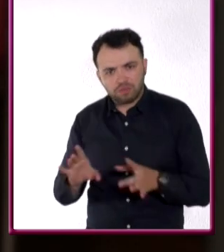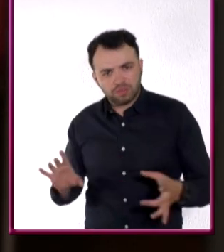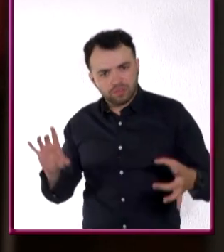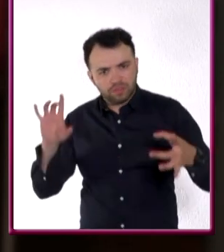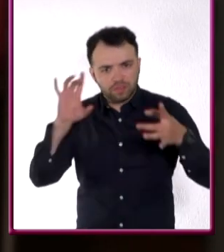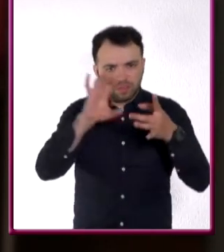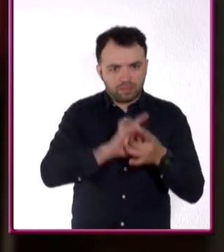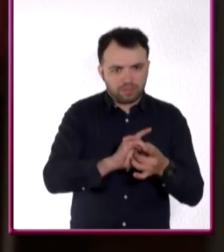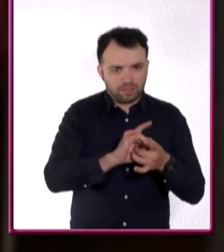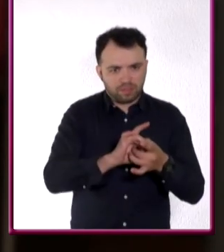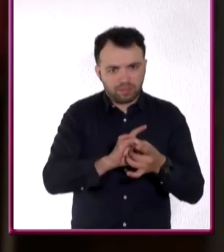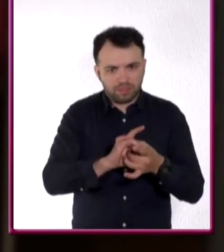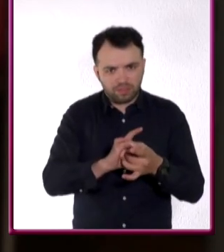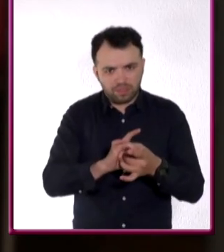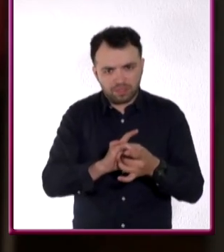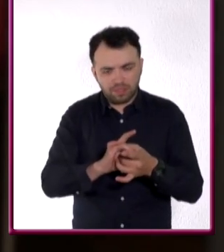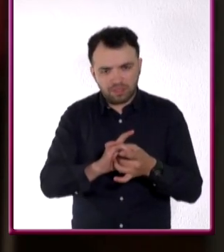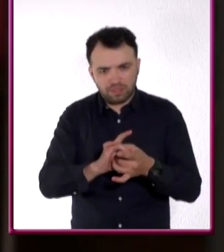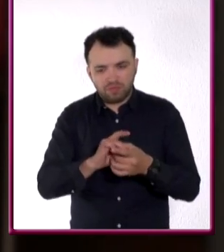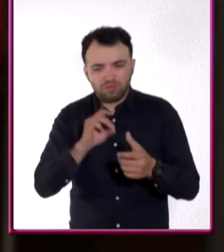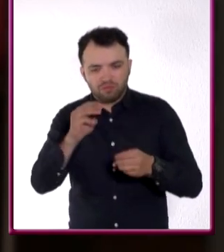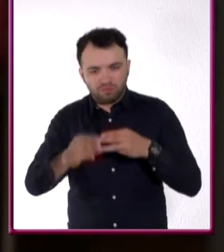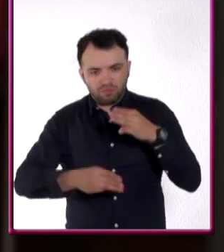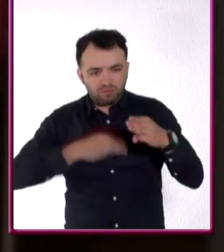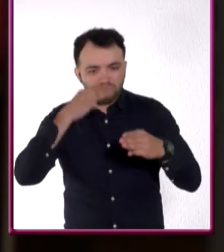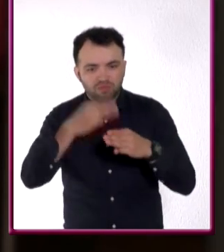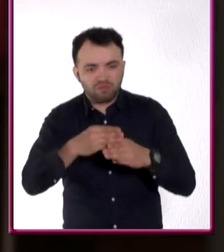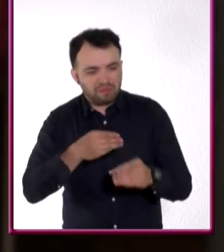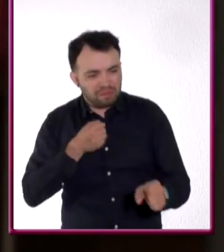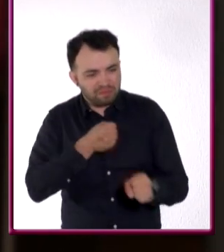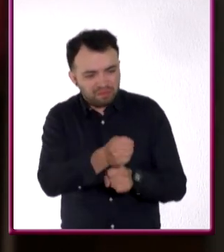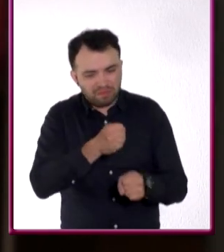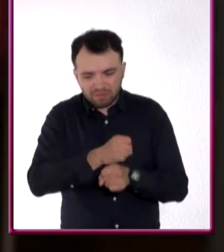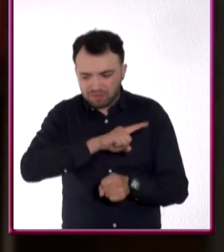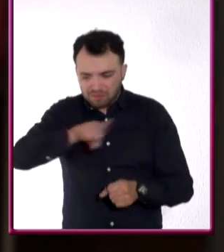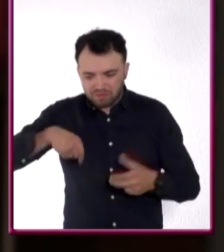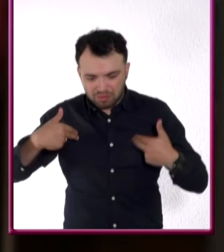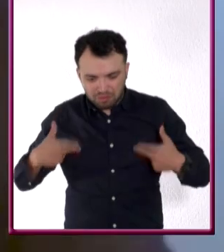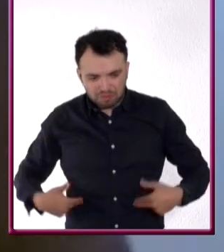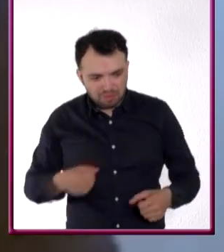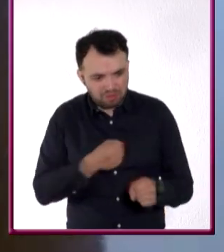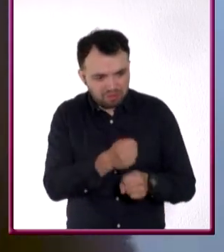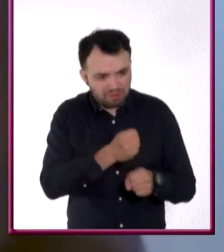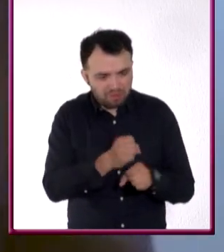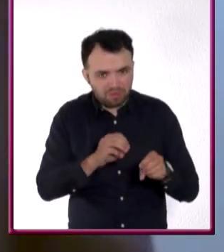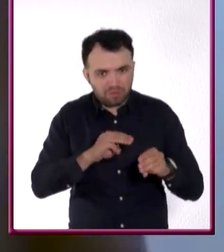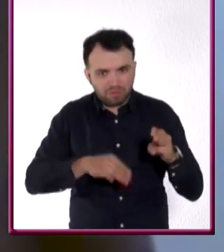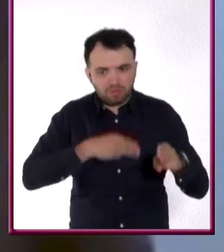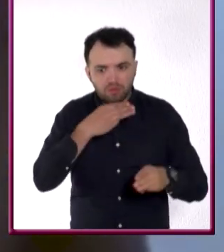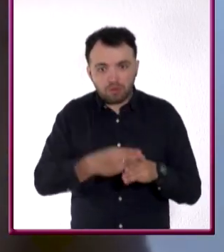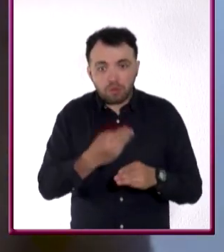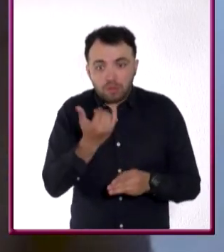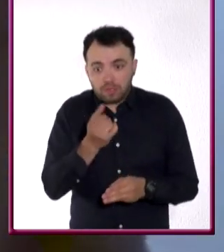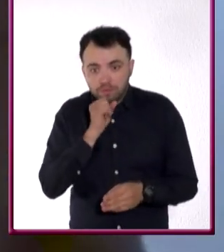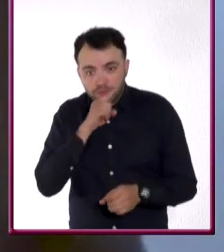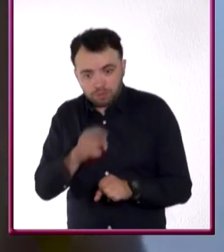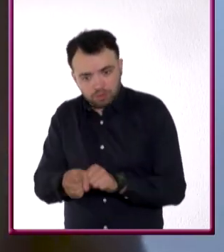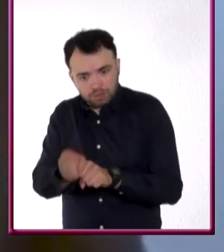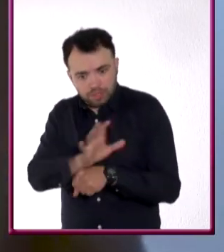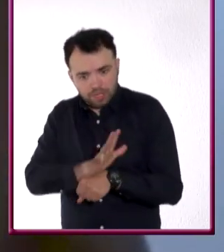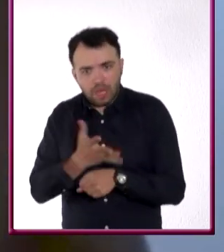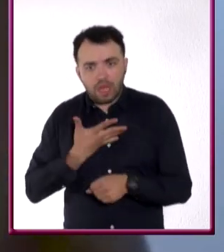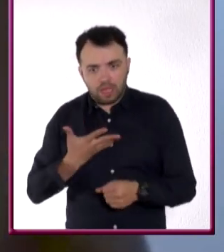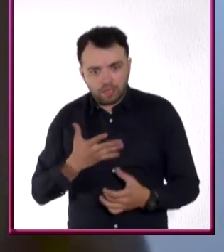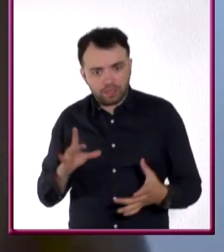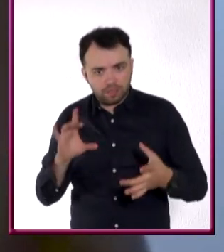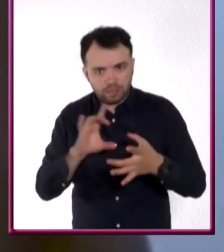documentado entre el daño que le hemos causado al planeta y la pandemia que estamos viviendo en este momento. Esta pregunta es muy buena, es muy interesante